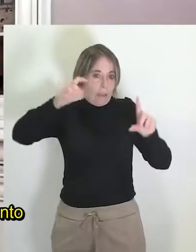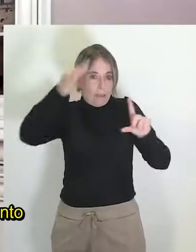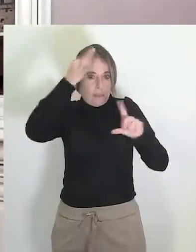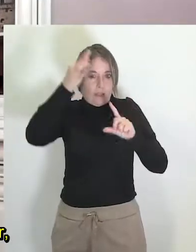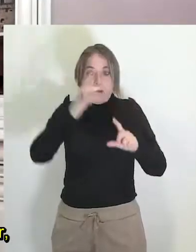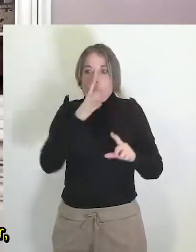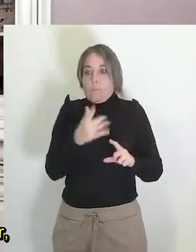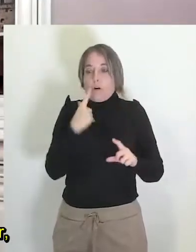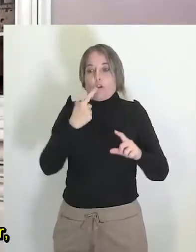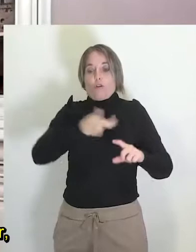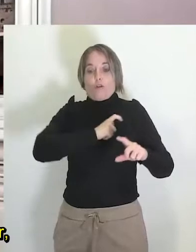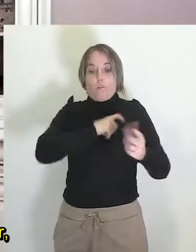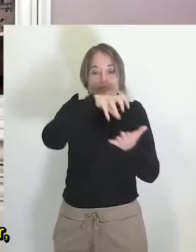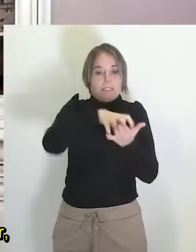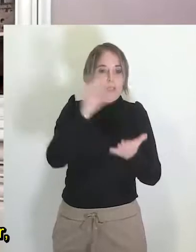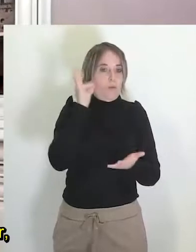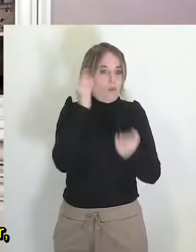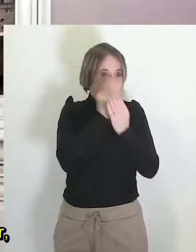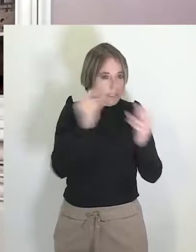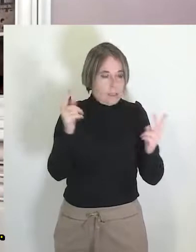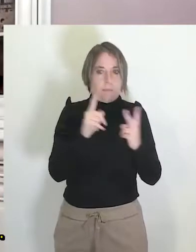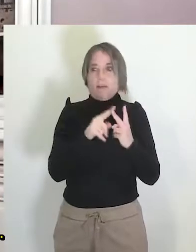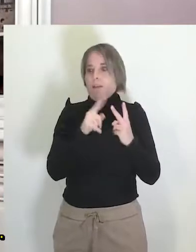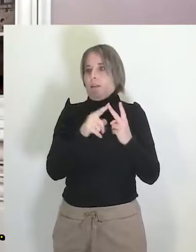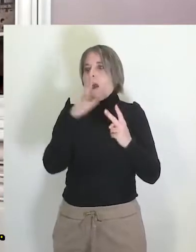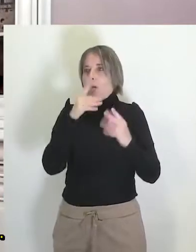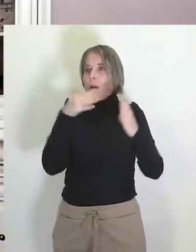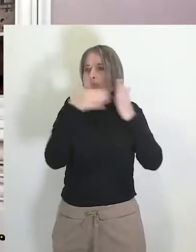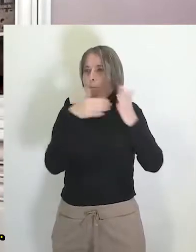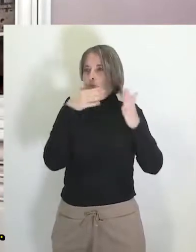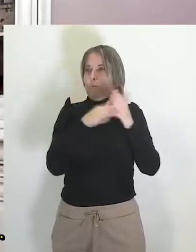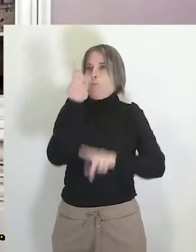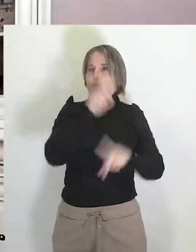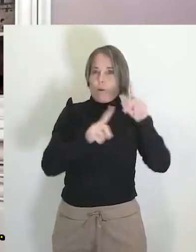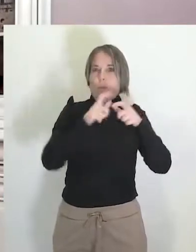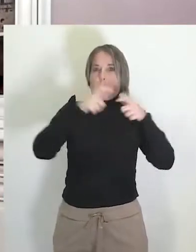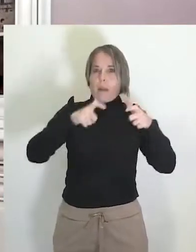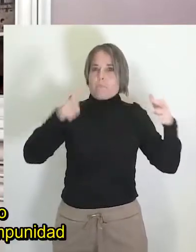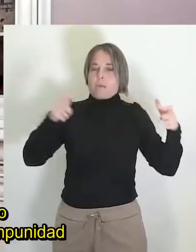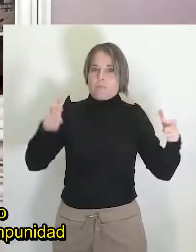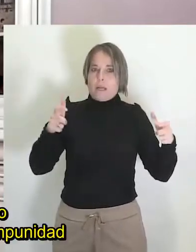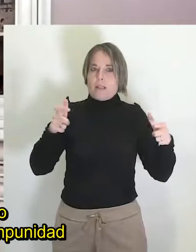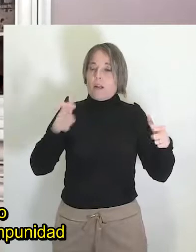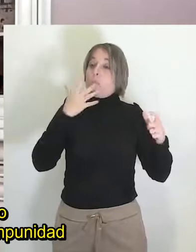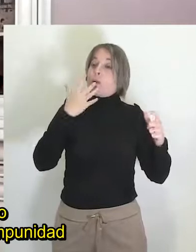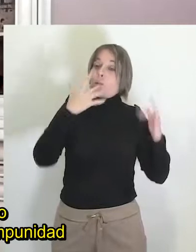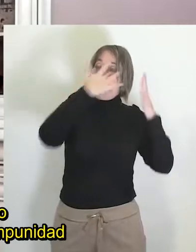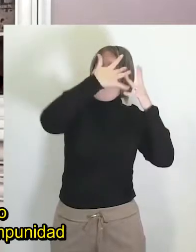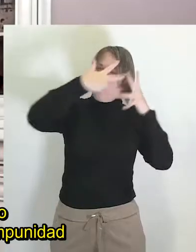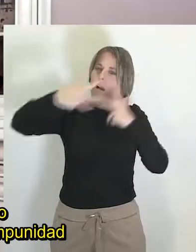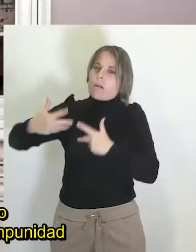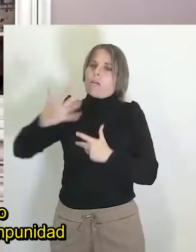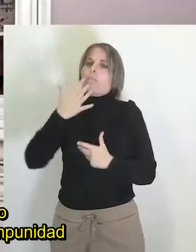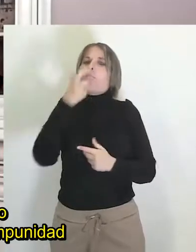de hoy, porque desaparecen esas comisarías de la mujer, desaparecen, se ponen más peldaños, se ponen más obstáculos. ¿Se podría hacer un